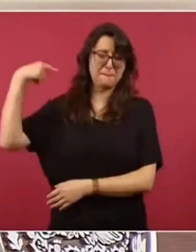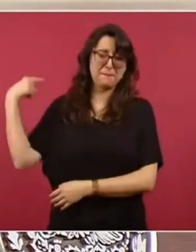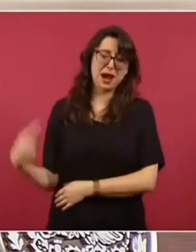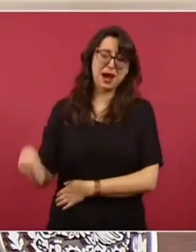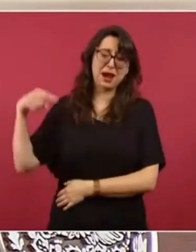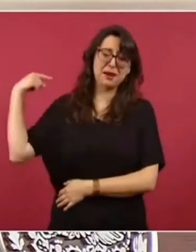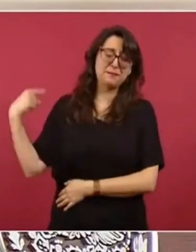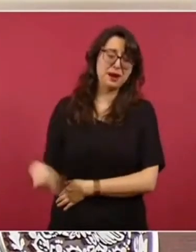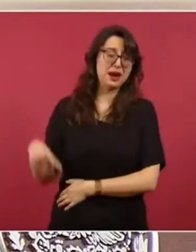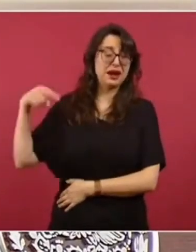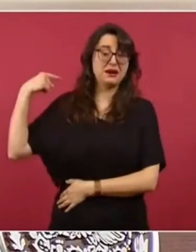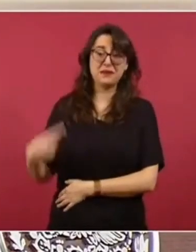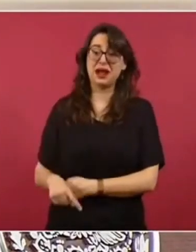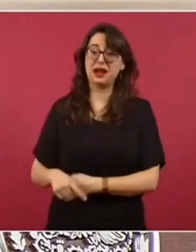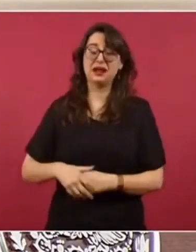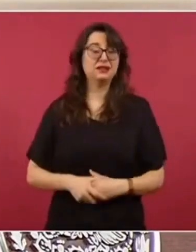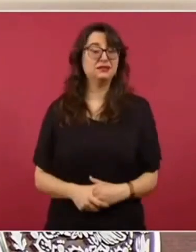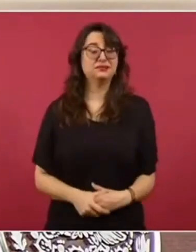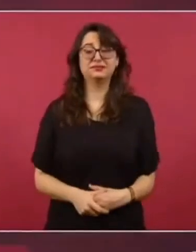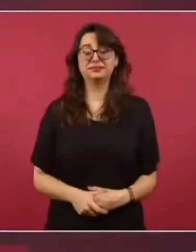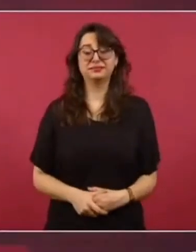añeja,